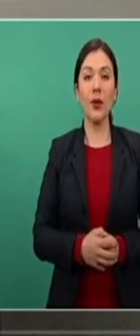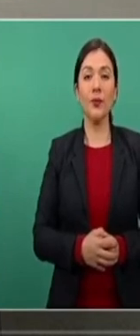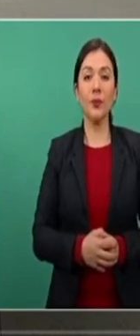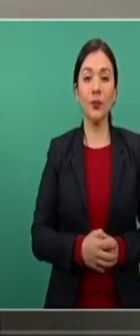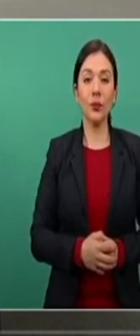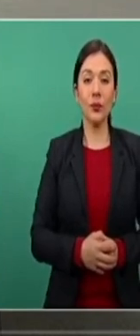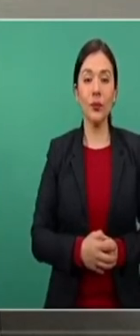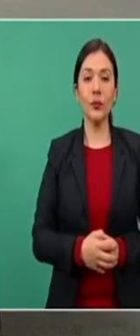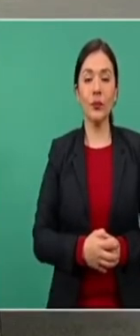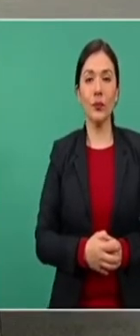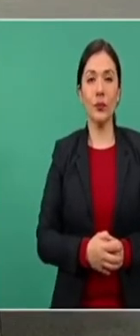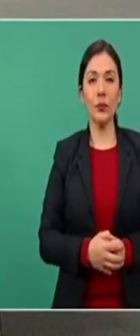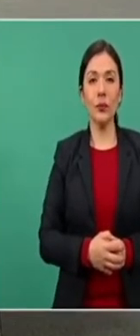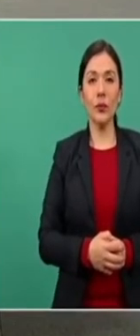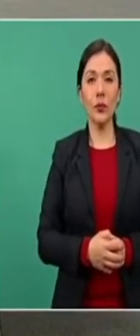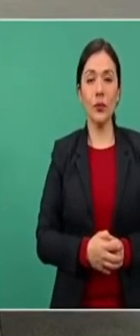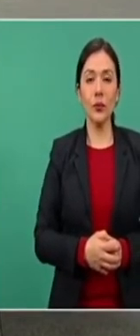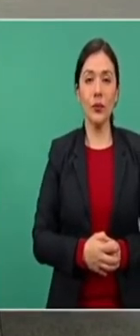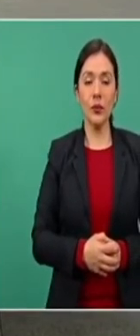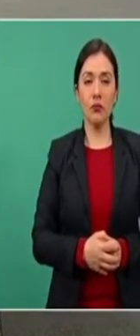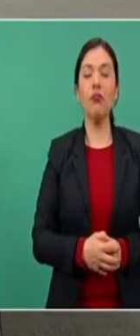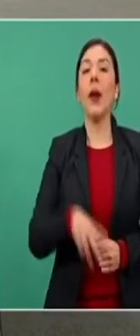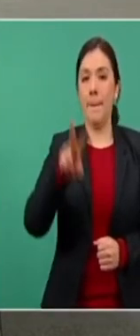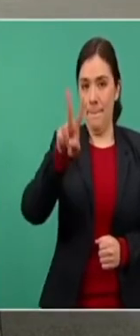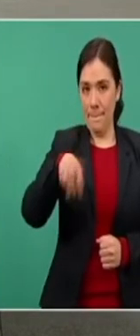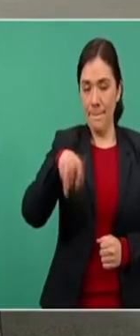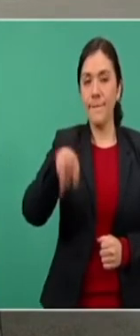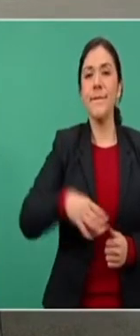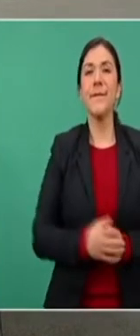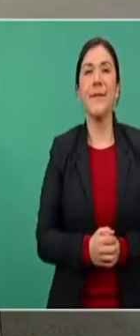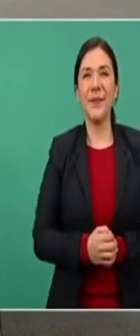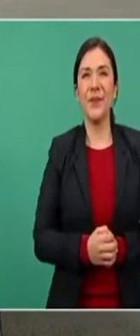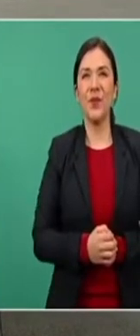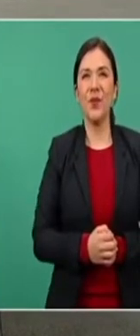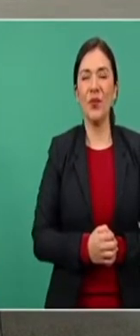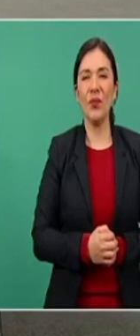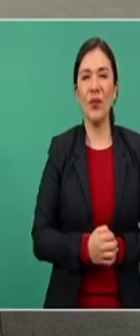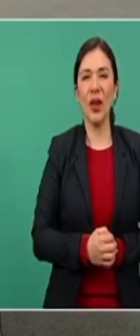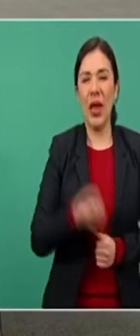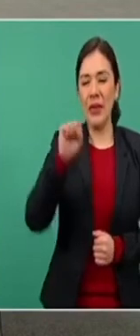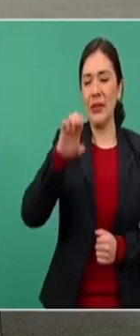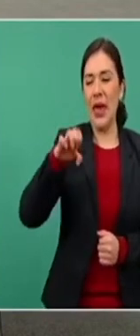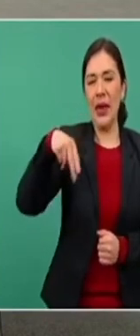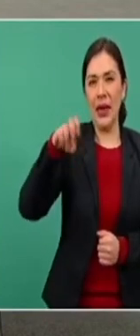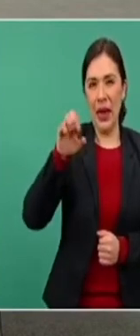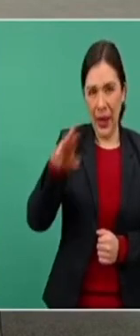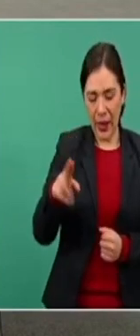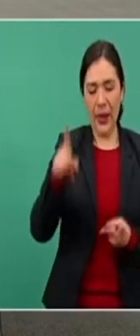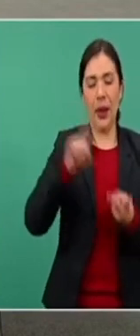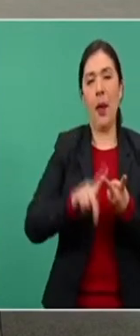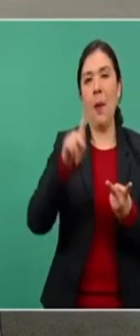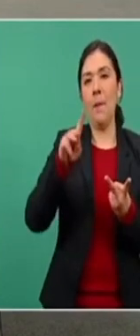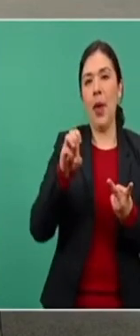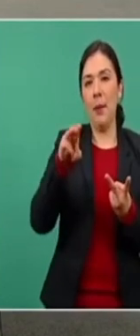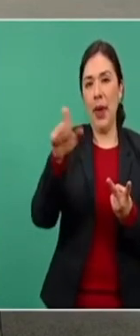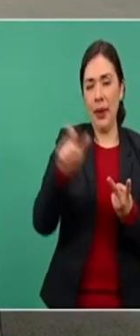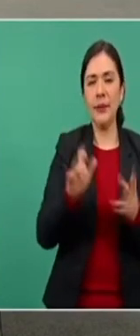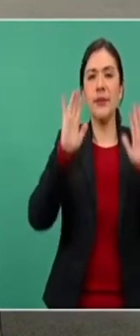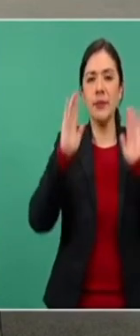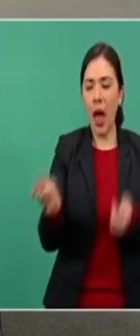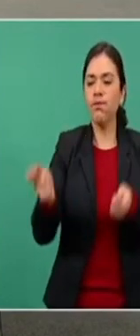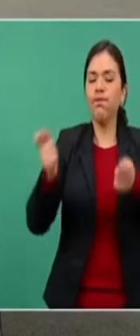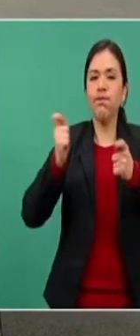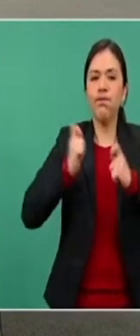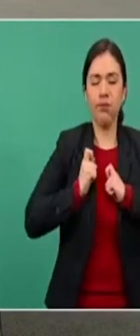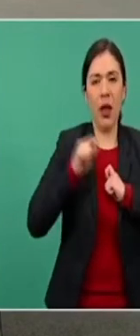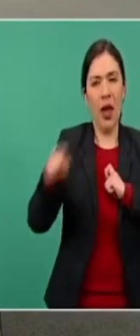Bueno, efectivamente, la Secretaría de Energía y Petróleos Mexicanos recibimos un comunicado de los técnicos y